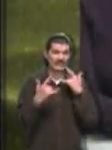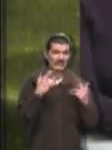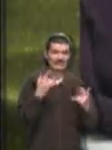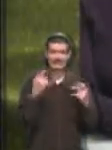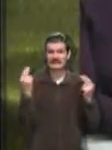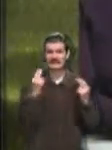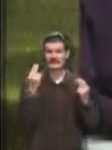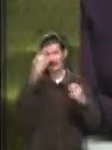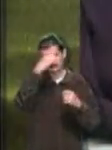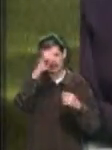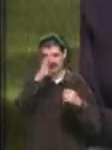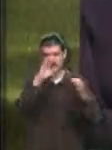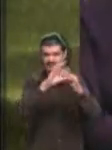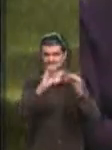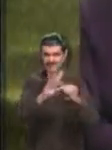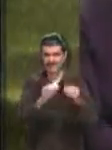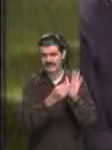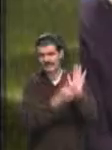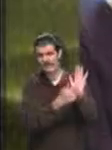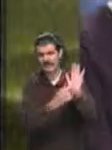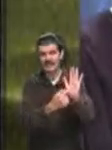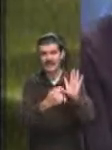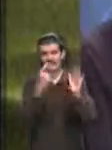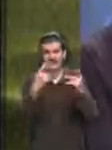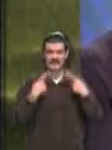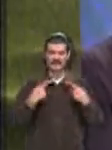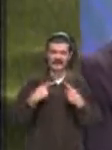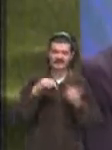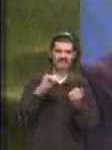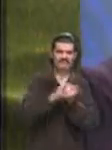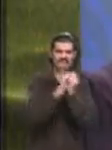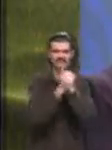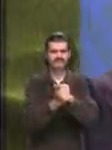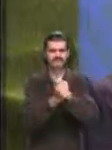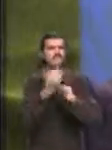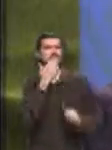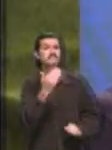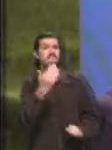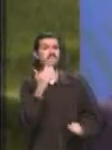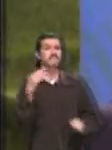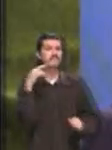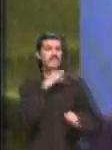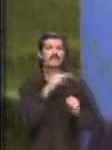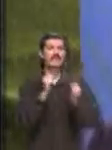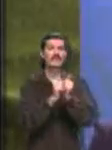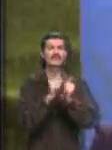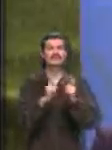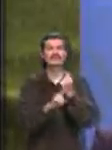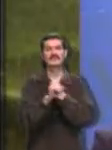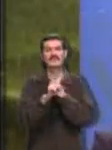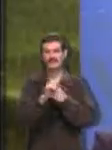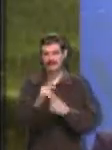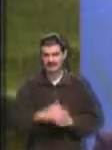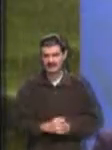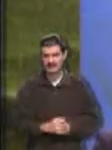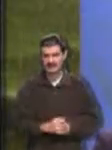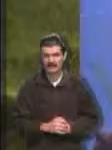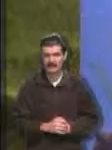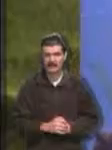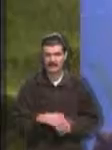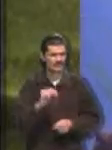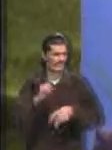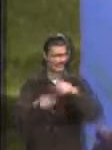la experiencia vital de muchas personas que han sabido adaptarse exitosamente a diversas